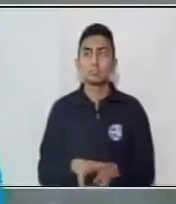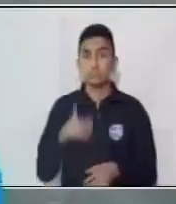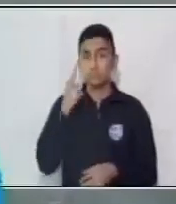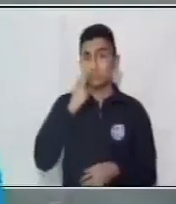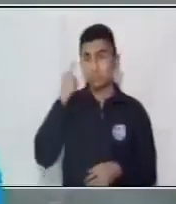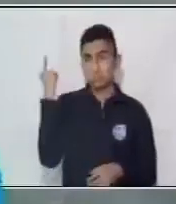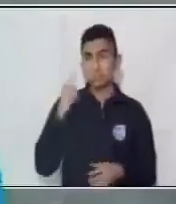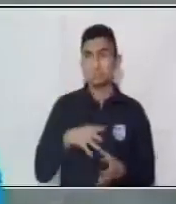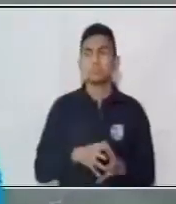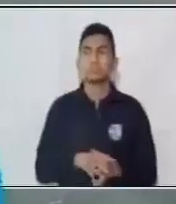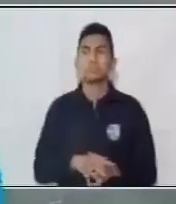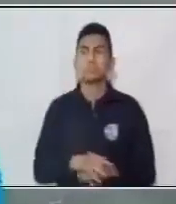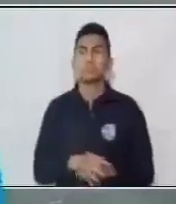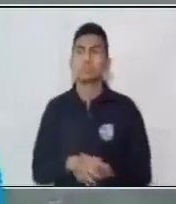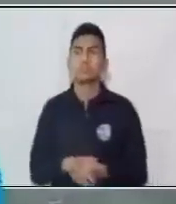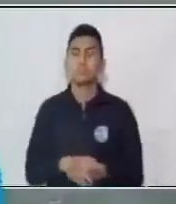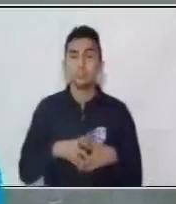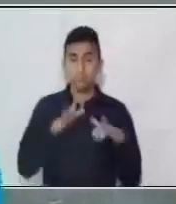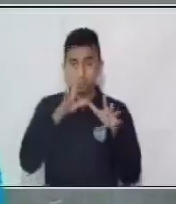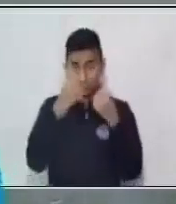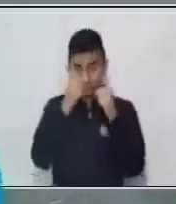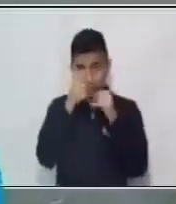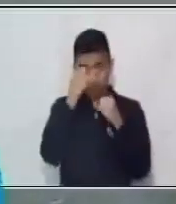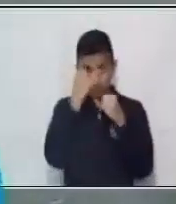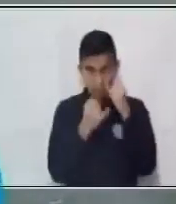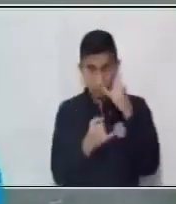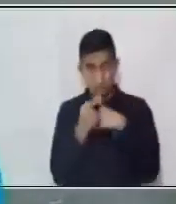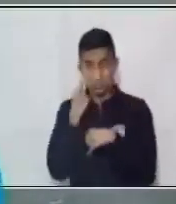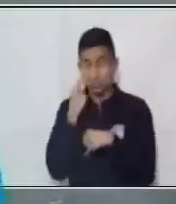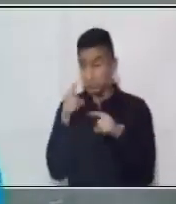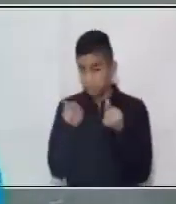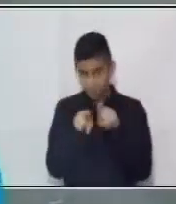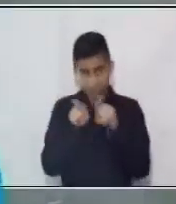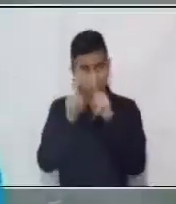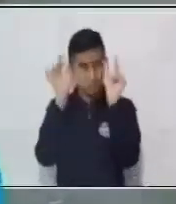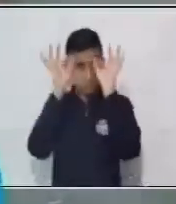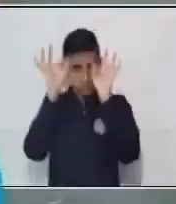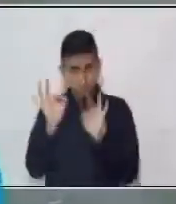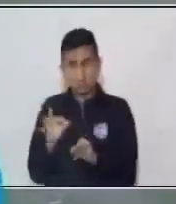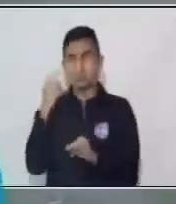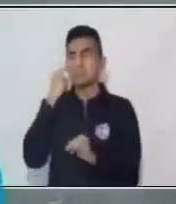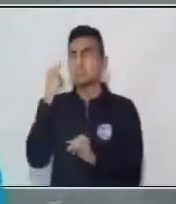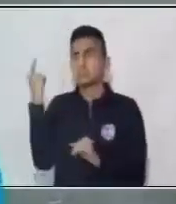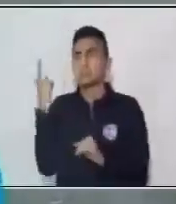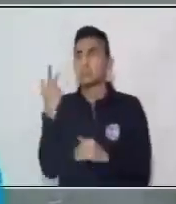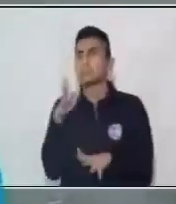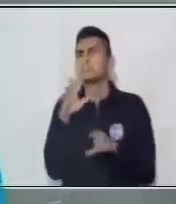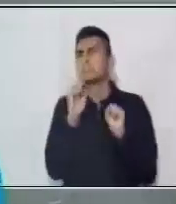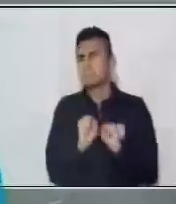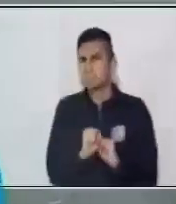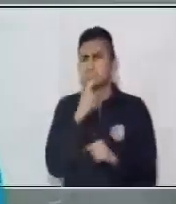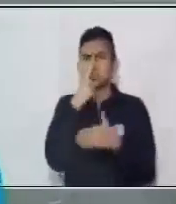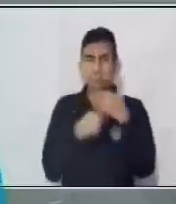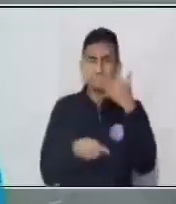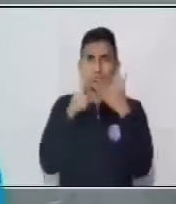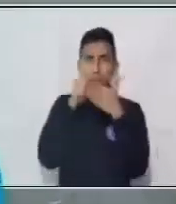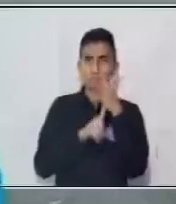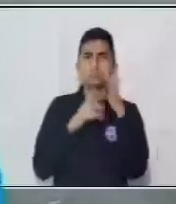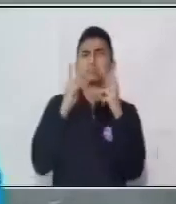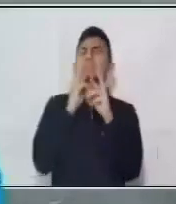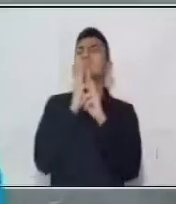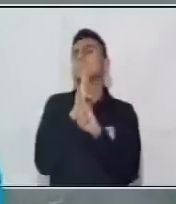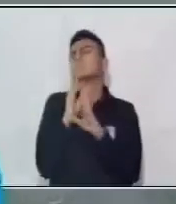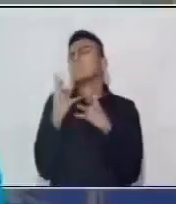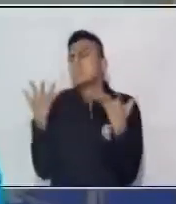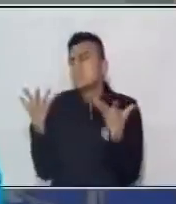y mitad. Al hacerlo así, de la misma manera, los dígitos que nos quedan se multiplican y nos da como